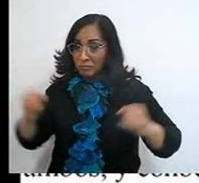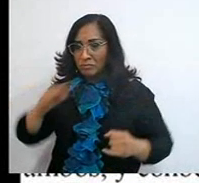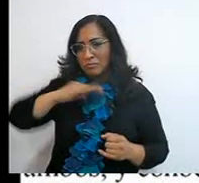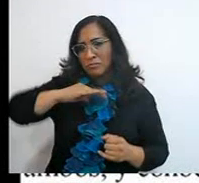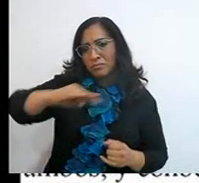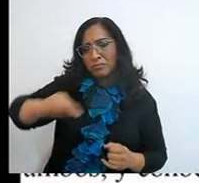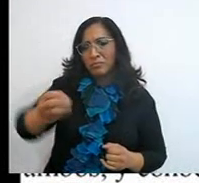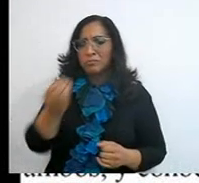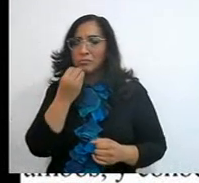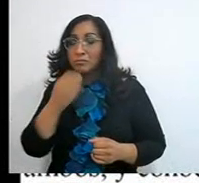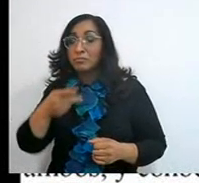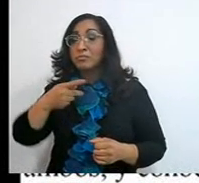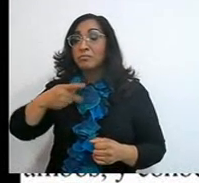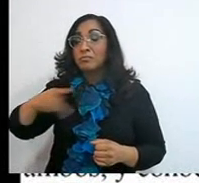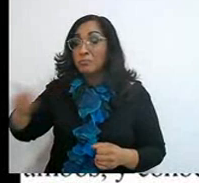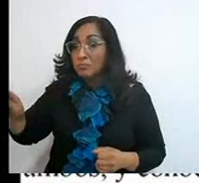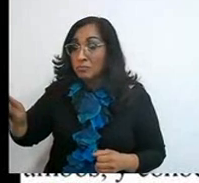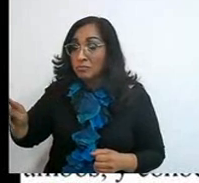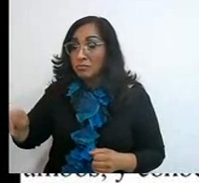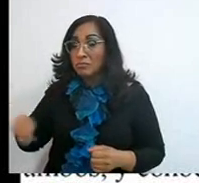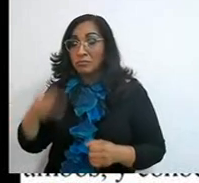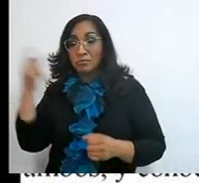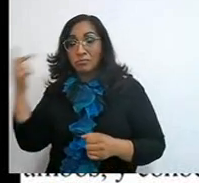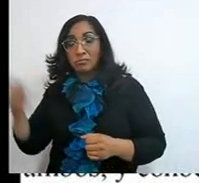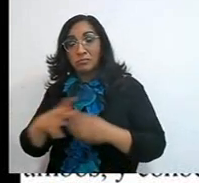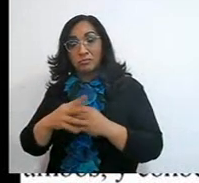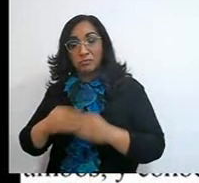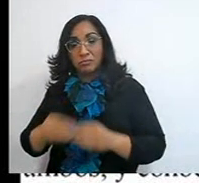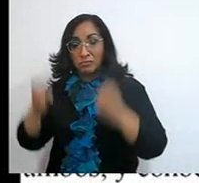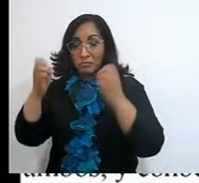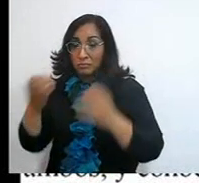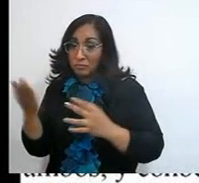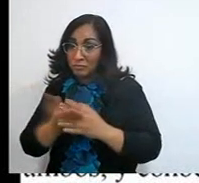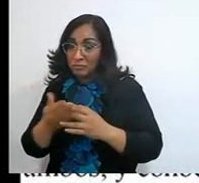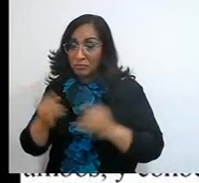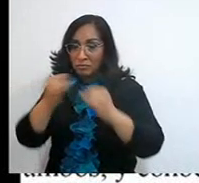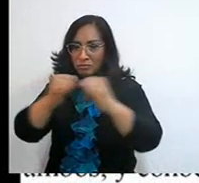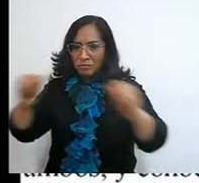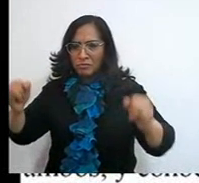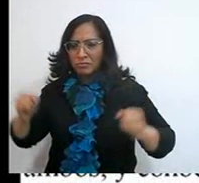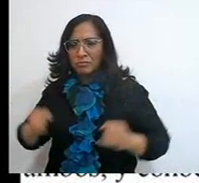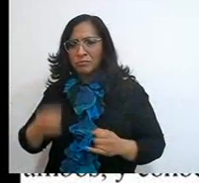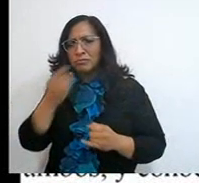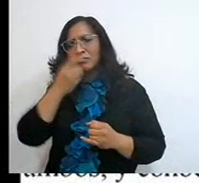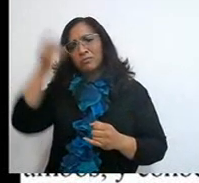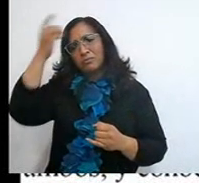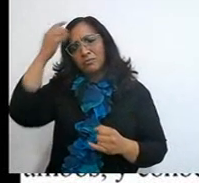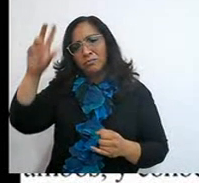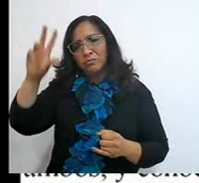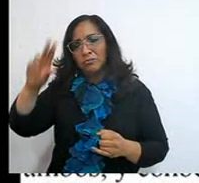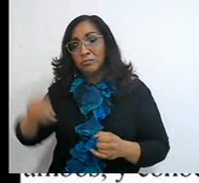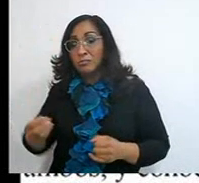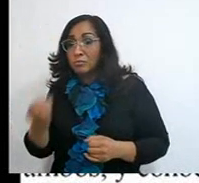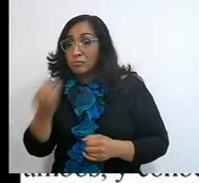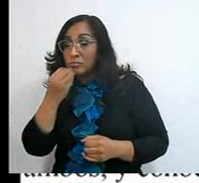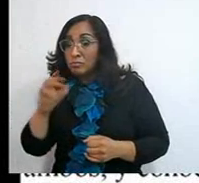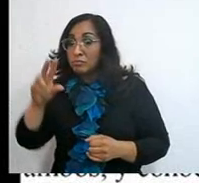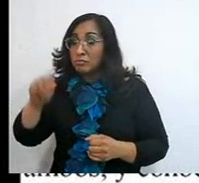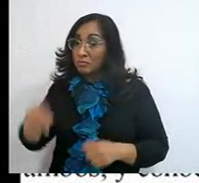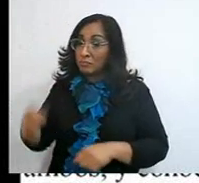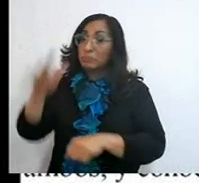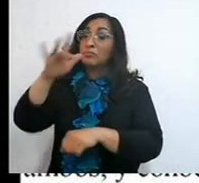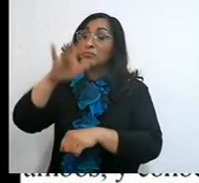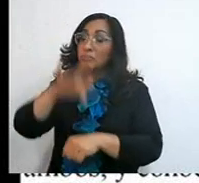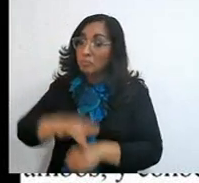podemos comer, pero del fruto del árbol que está en medio del huerto, dijo Dios, no comeréis de él, ni